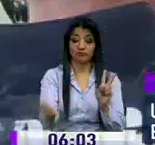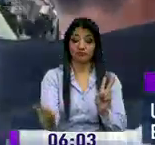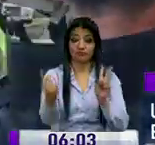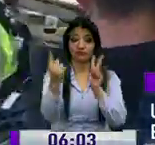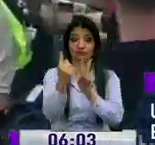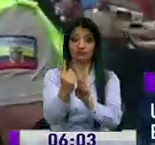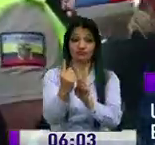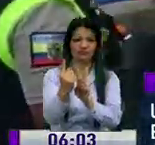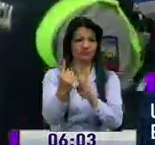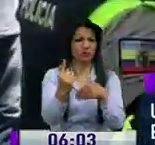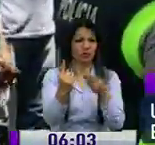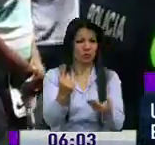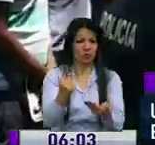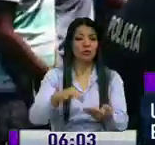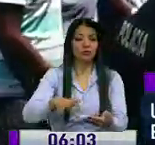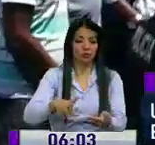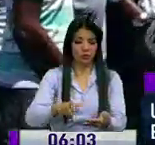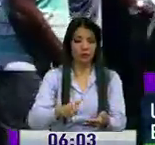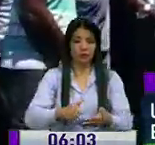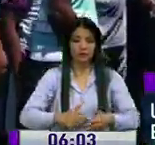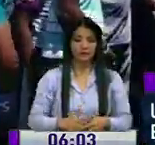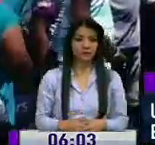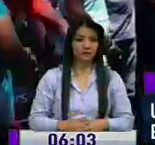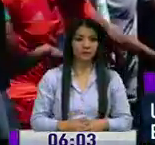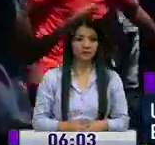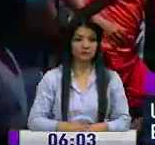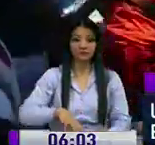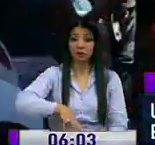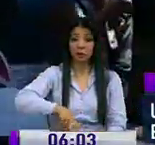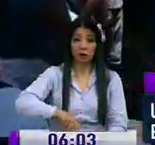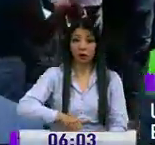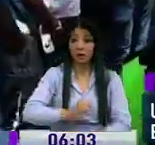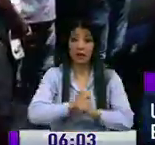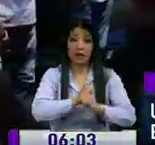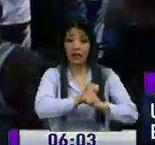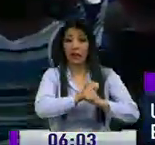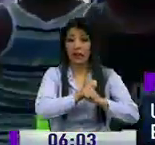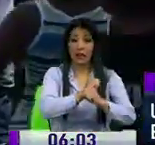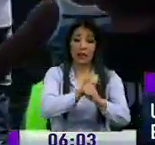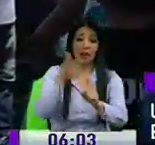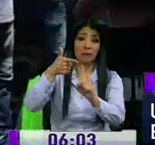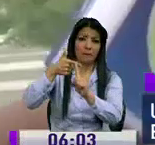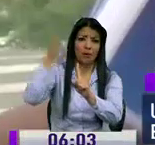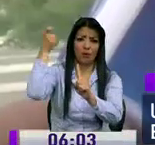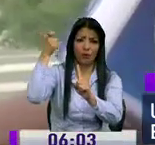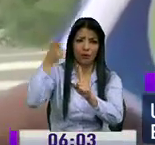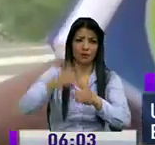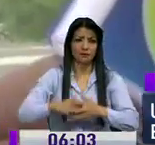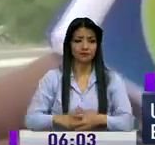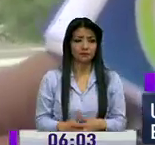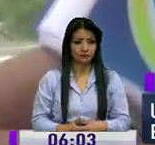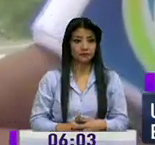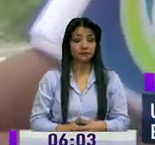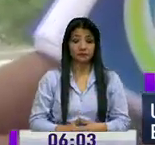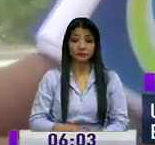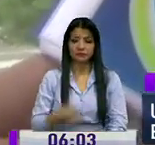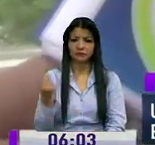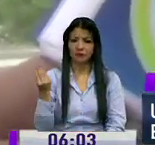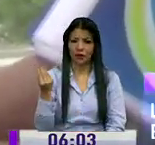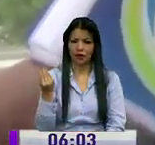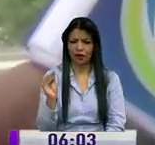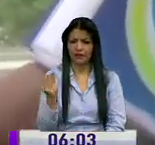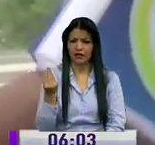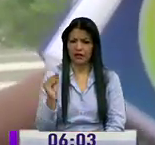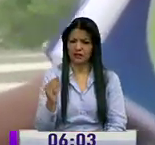atacaron, presumiblemente para robarle. Y al no conseguir el objetivo, le dispararon en la cabeza. Y unos muchachos llegan y se acercan